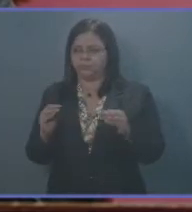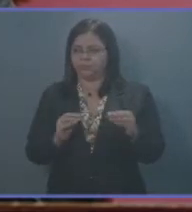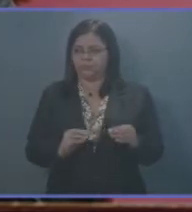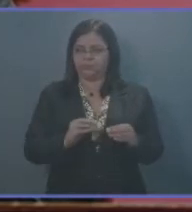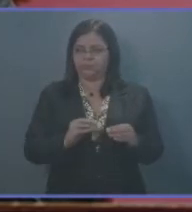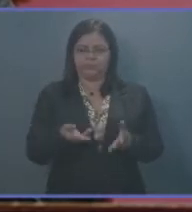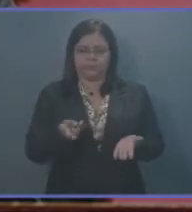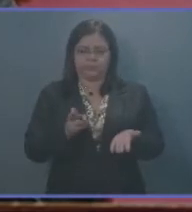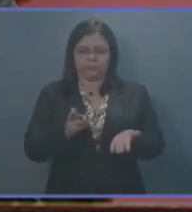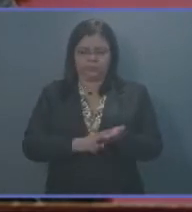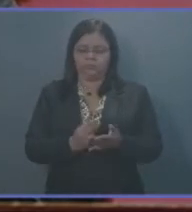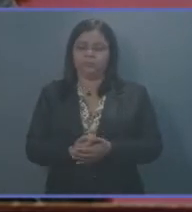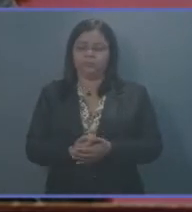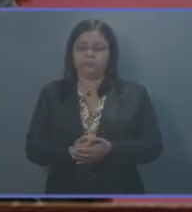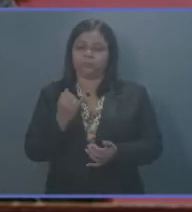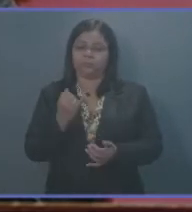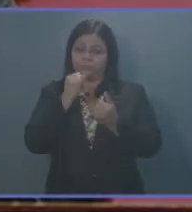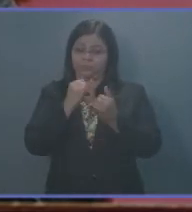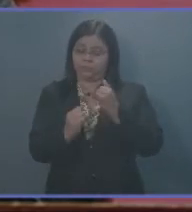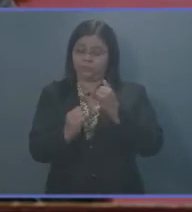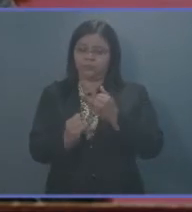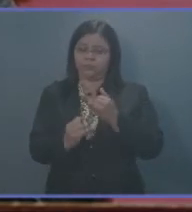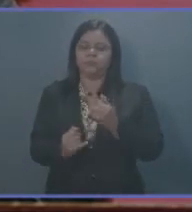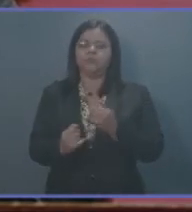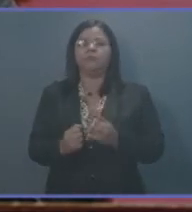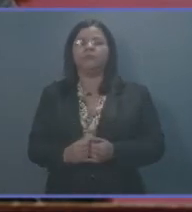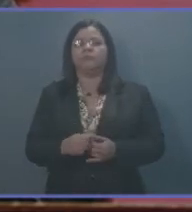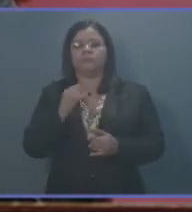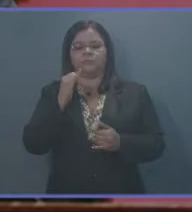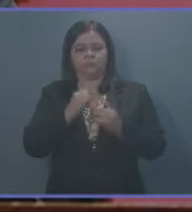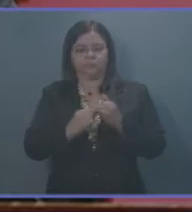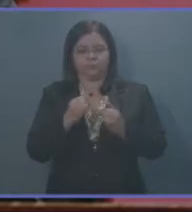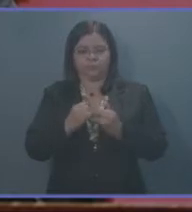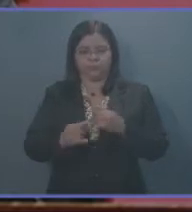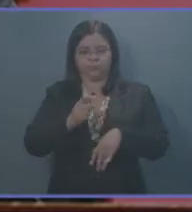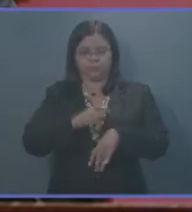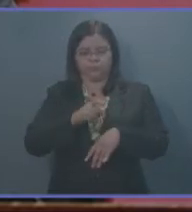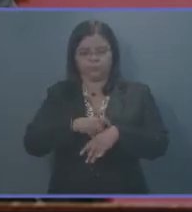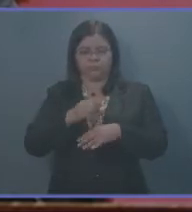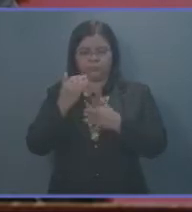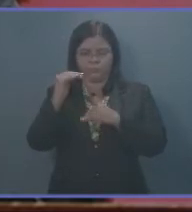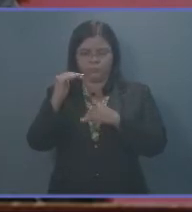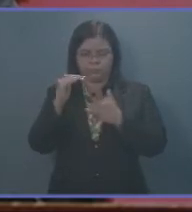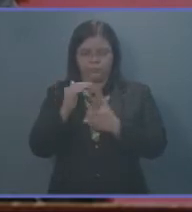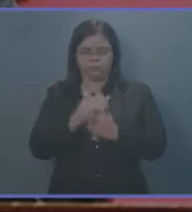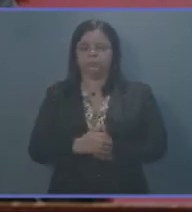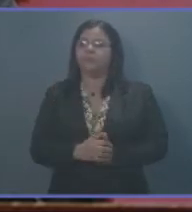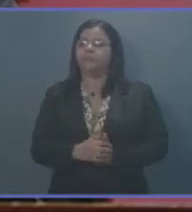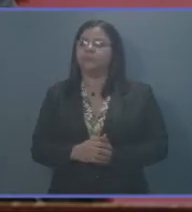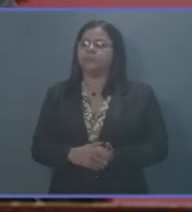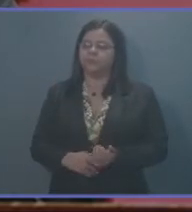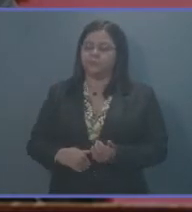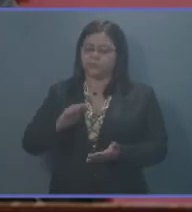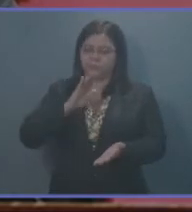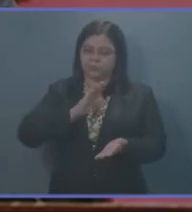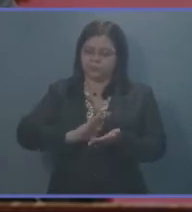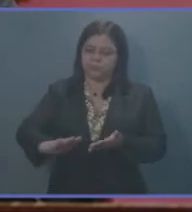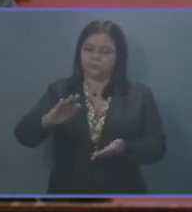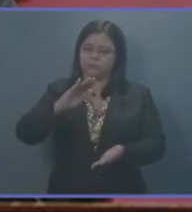del contrato, y la última a más tardar al final del plazo del préstamo. Las cuotas se